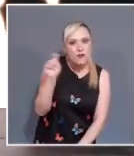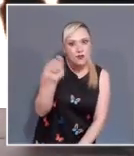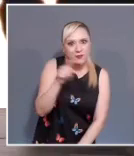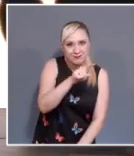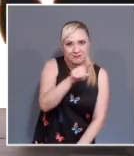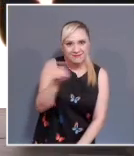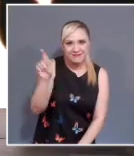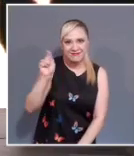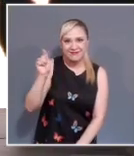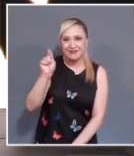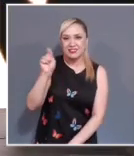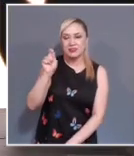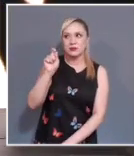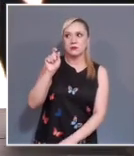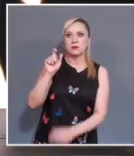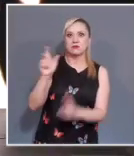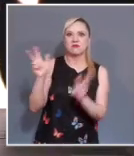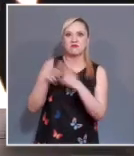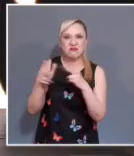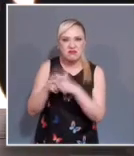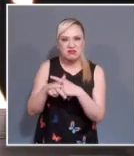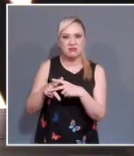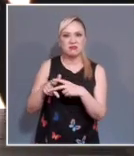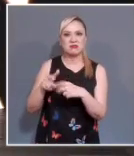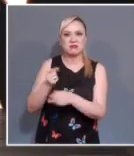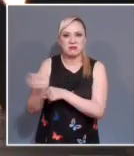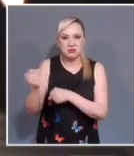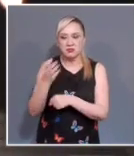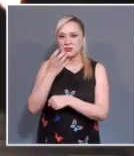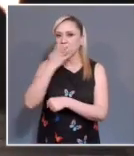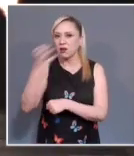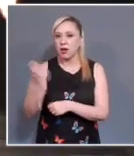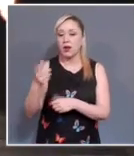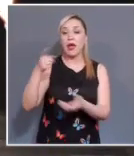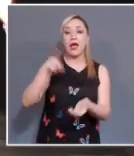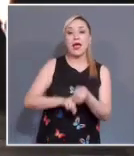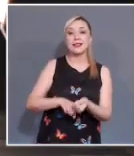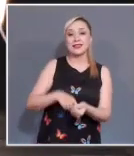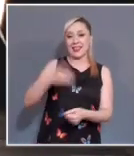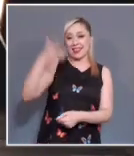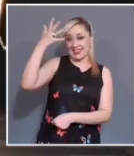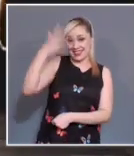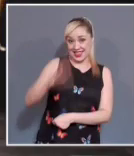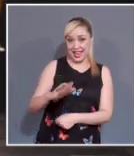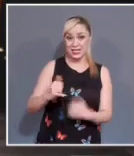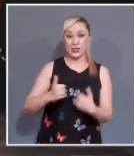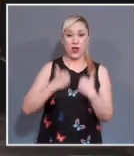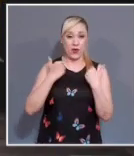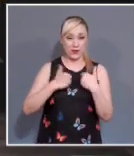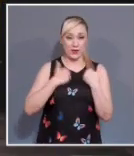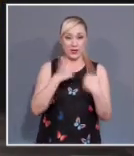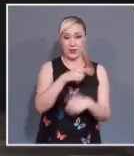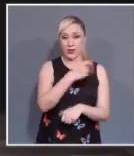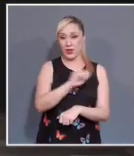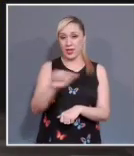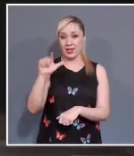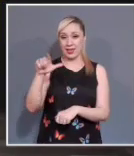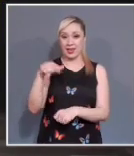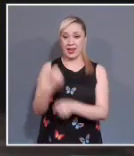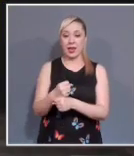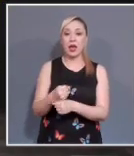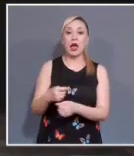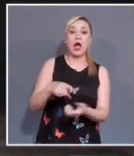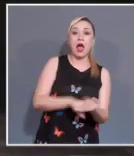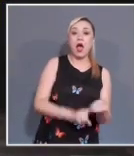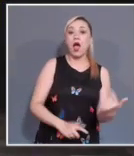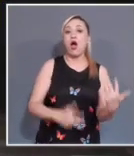decir, prácticamente 8 de 10 adolescentes que han tenido una relación de pareja ha sido víctima de